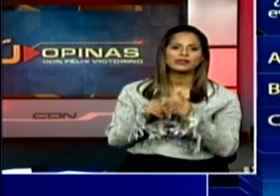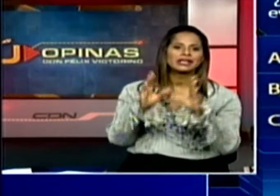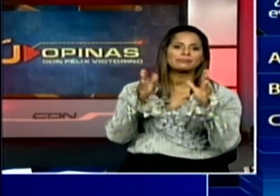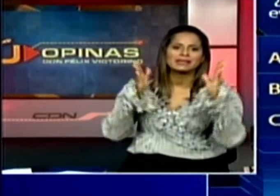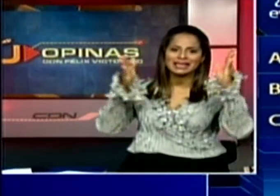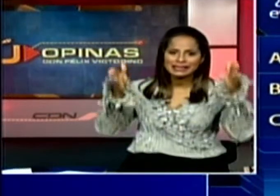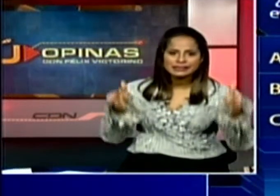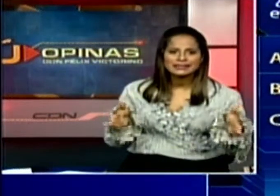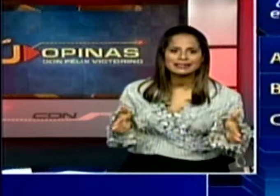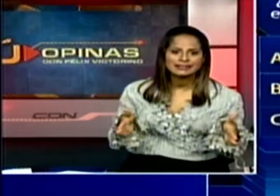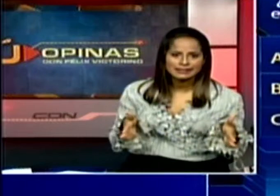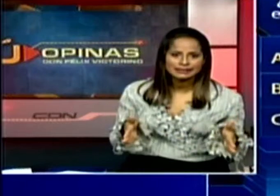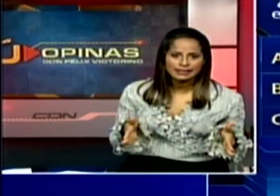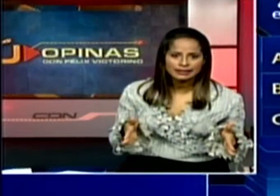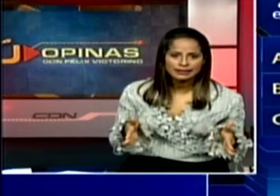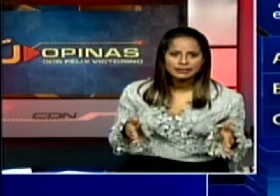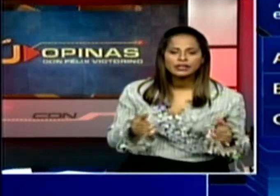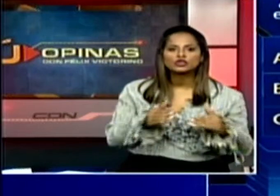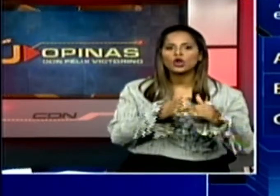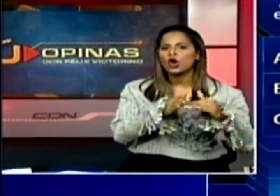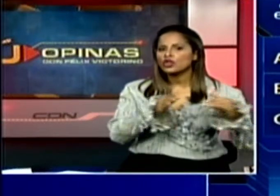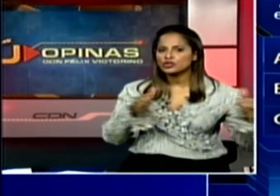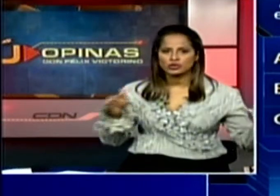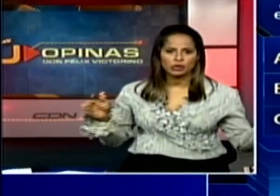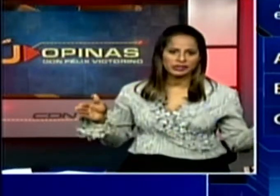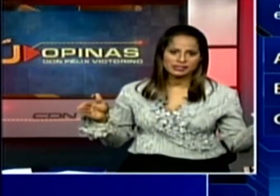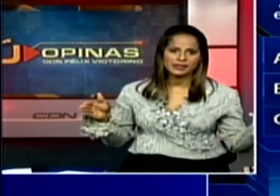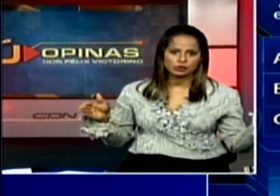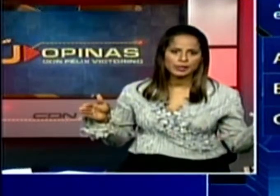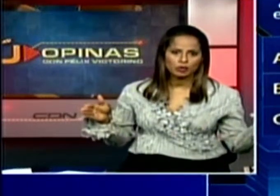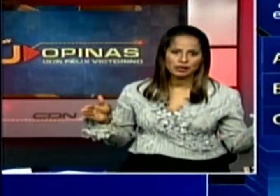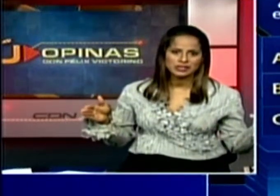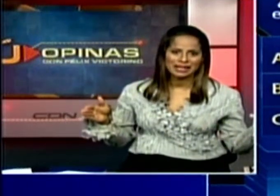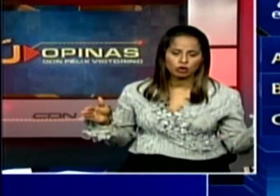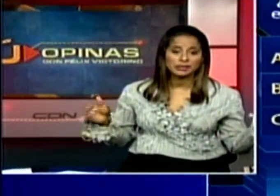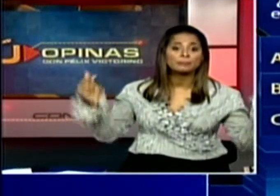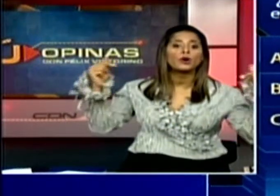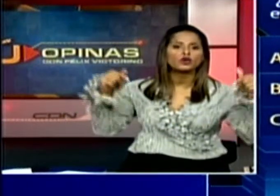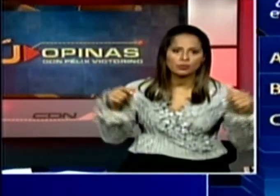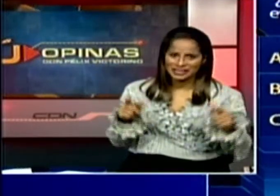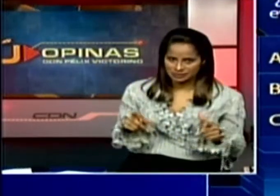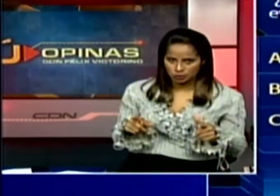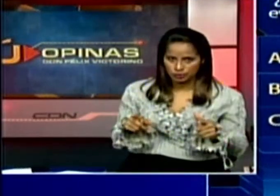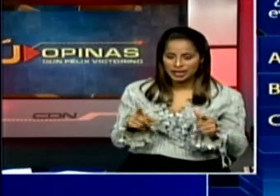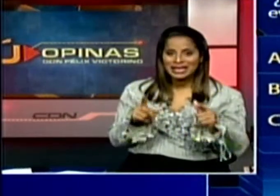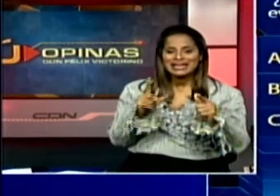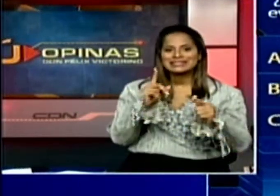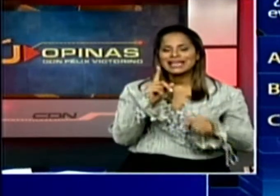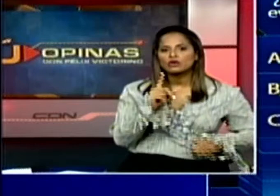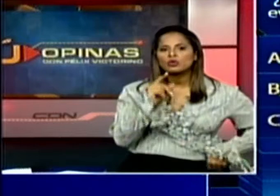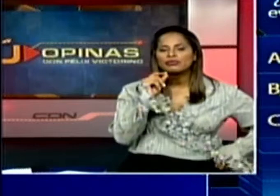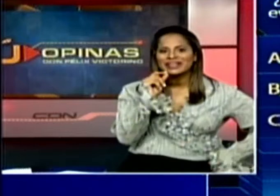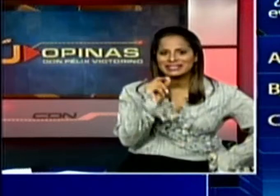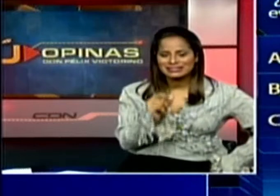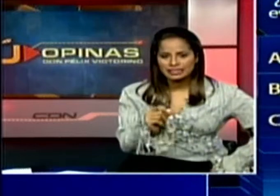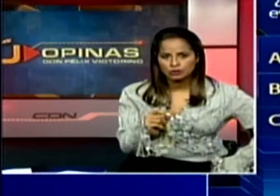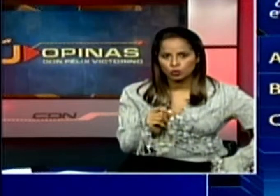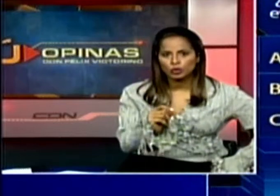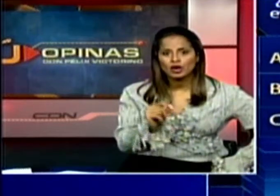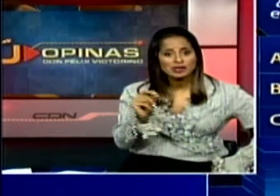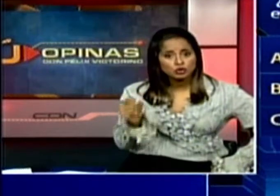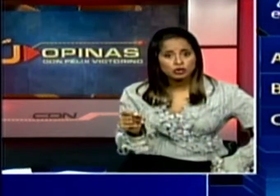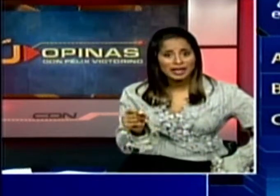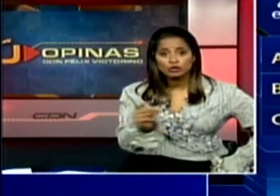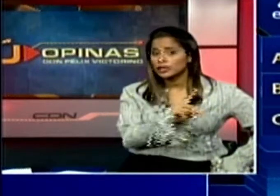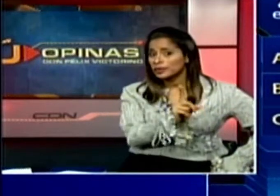y privado le envíe antes de las 6 de la tarde todos los acontecimientos vinculados al COVID por obligación. Si algún fallecido